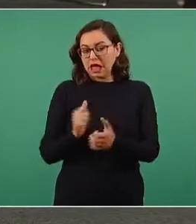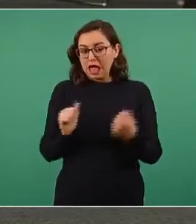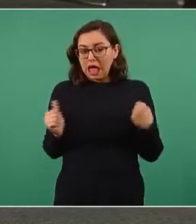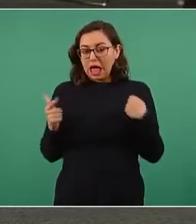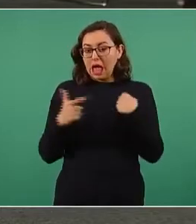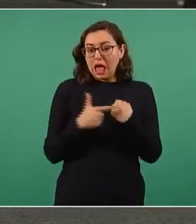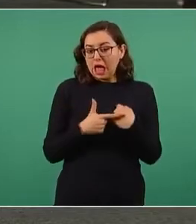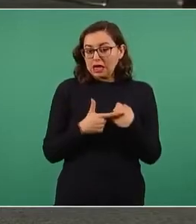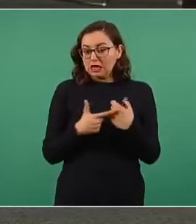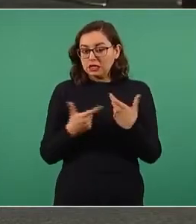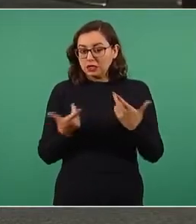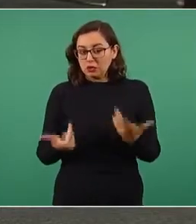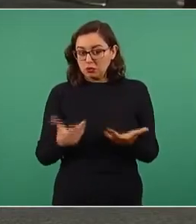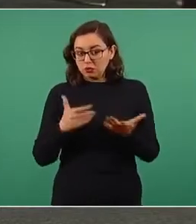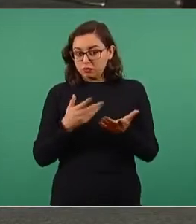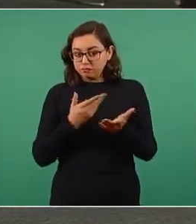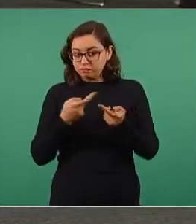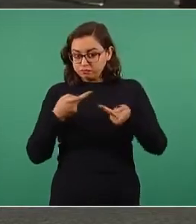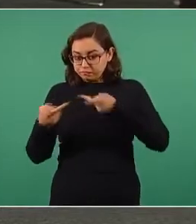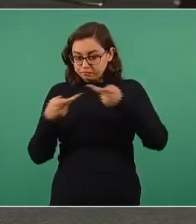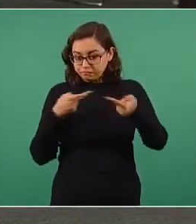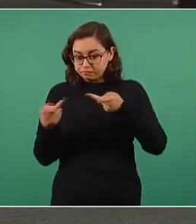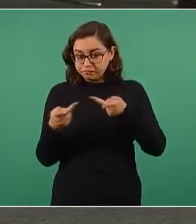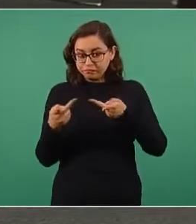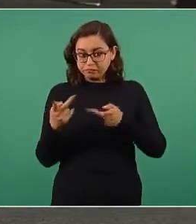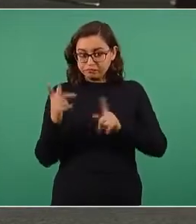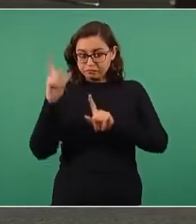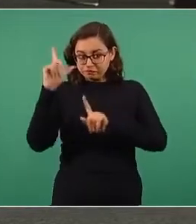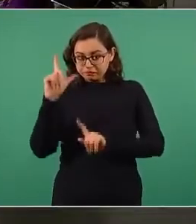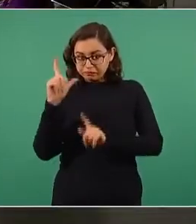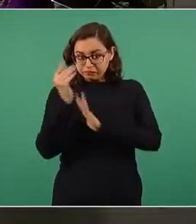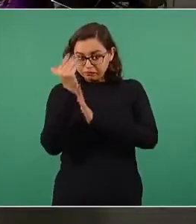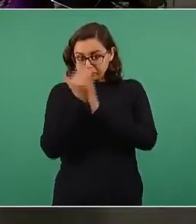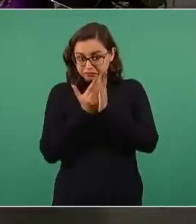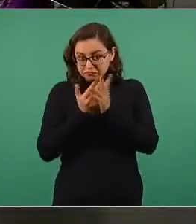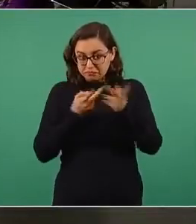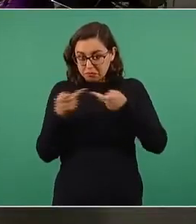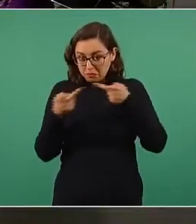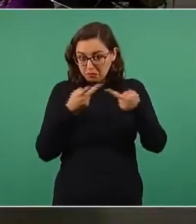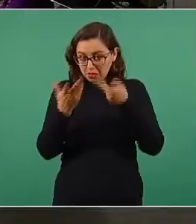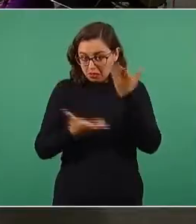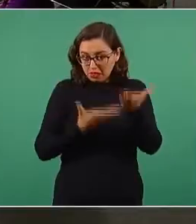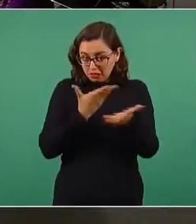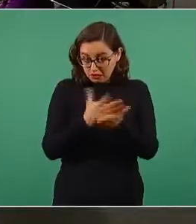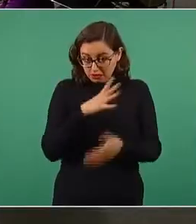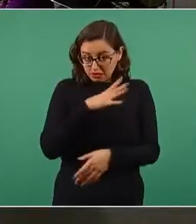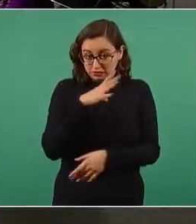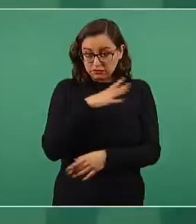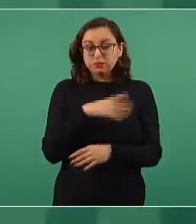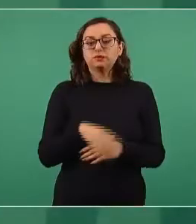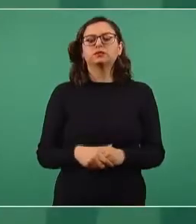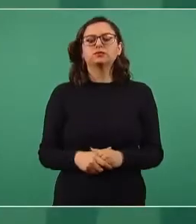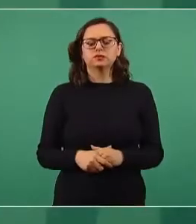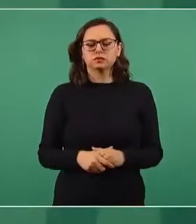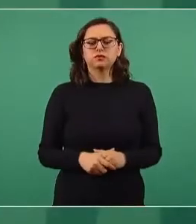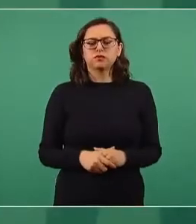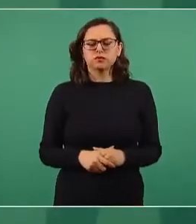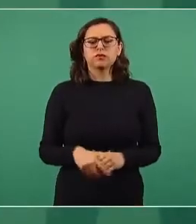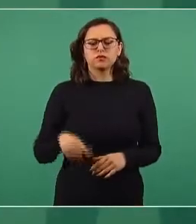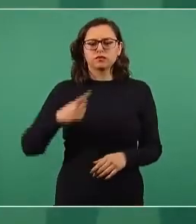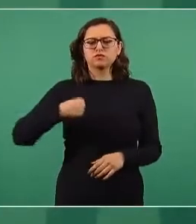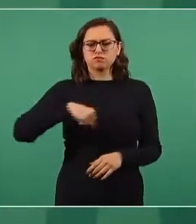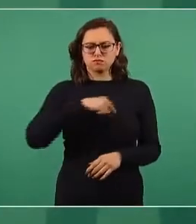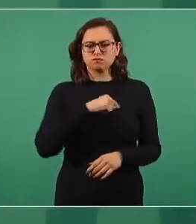estrategia precisamente para reducir el tráfico de armas de Estados Unidos a México? Pues nosotros lo planteamos como el